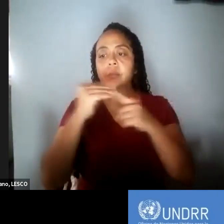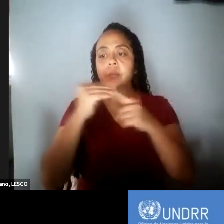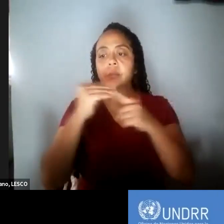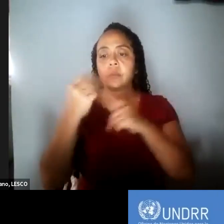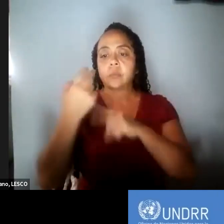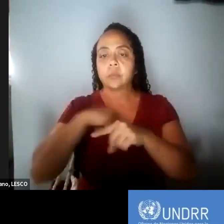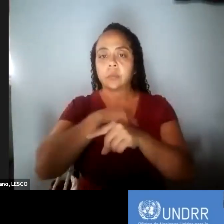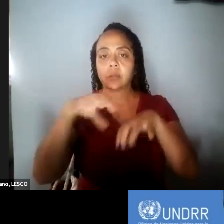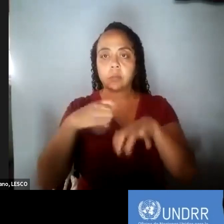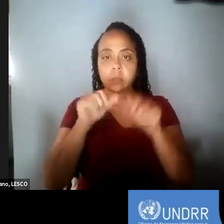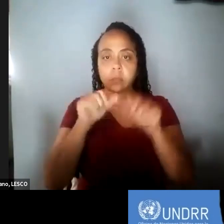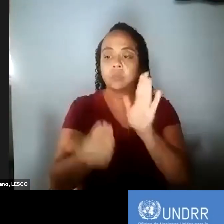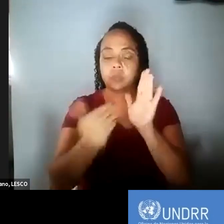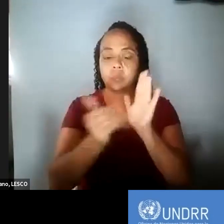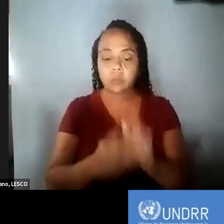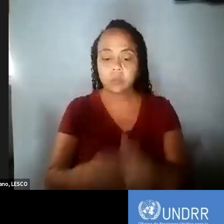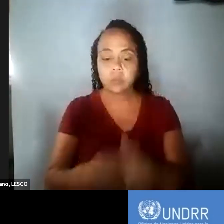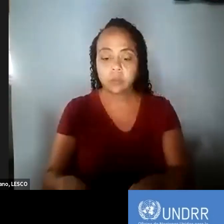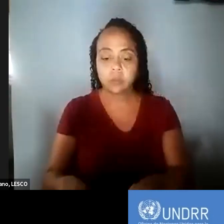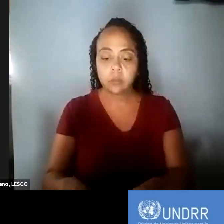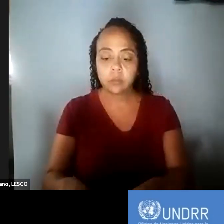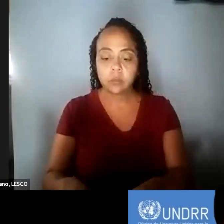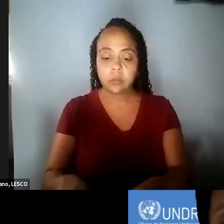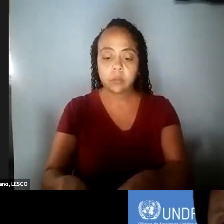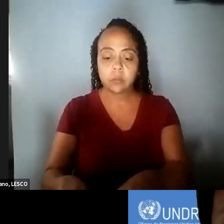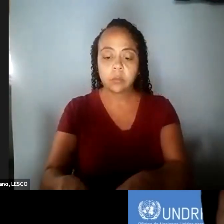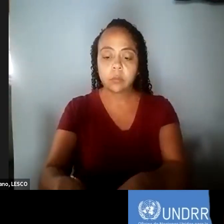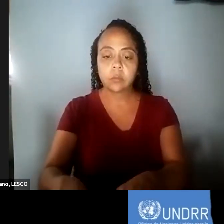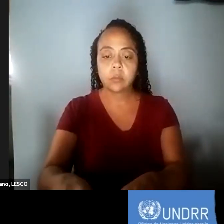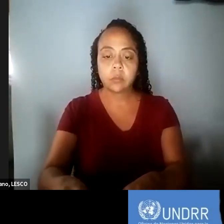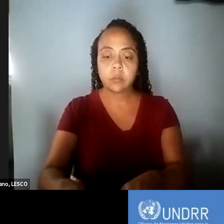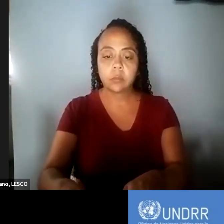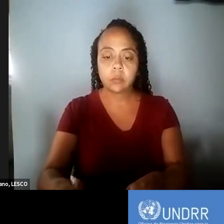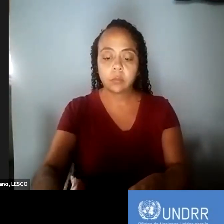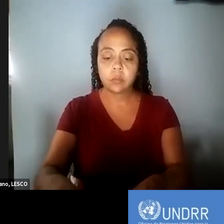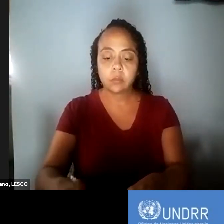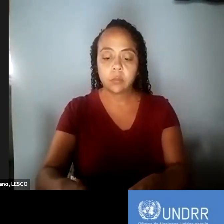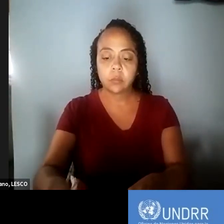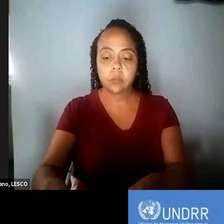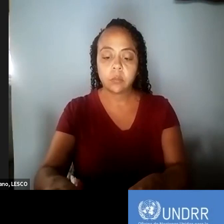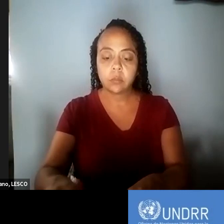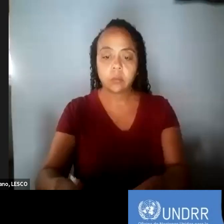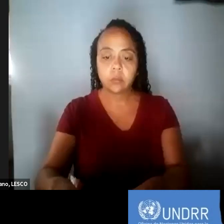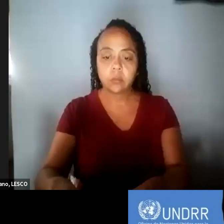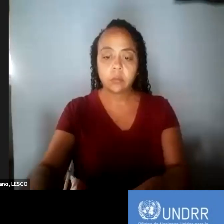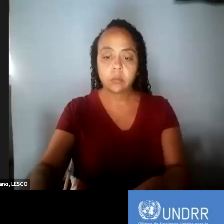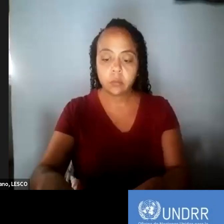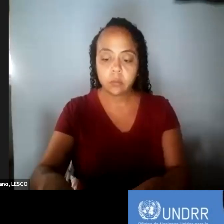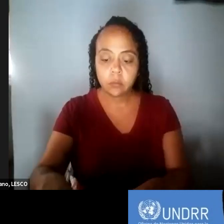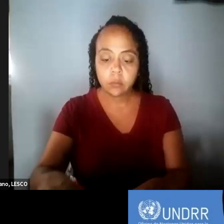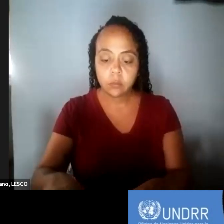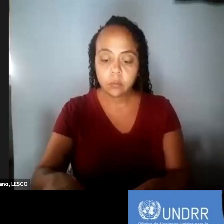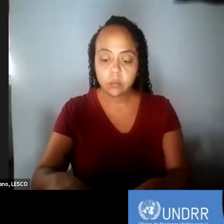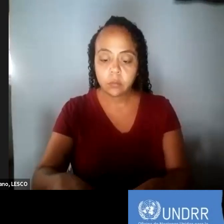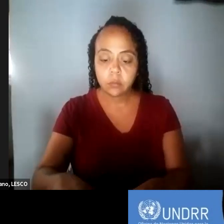redundando en entender la reducción de riesgo de desastres en la lucha contra el cambio climático el desarrollo sostenible como un continuo